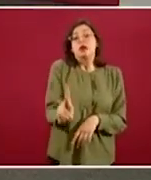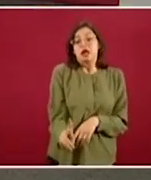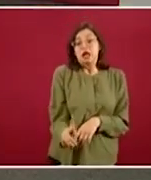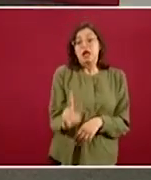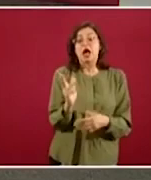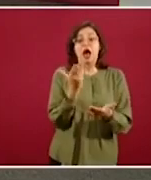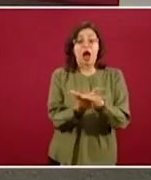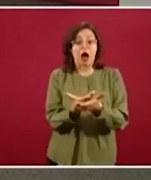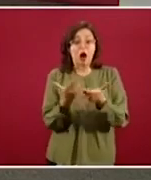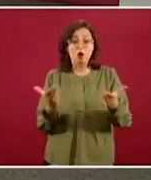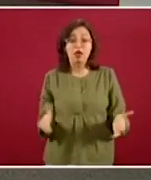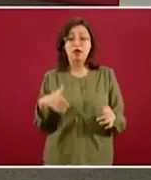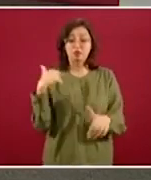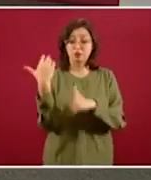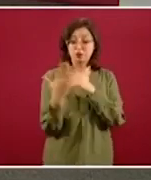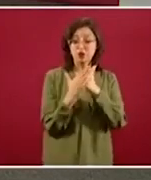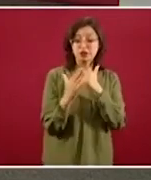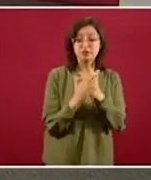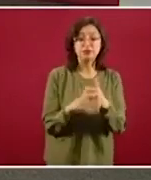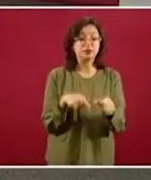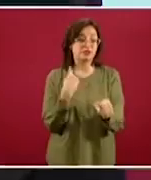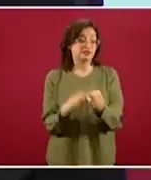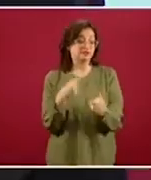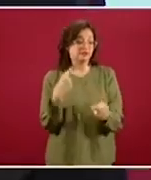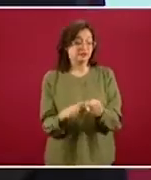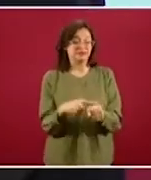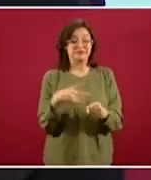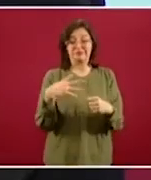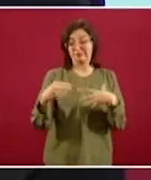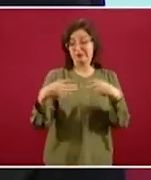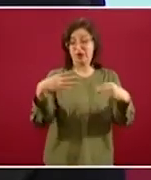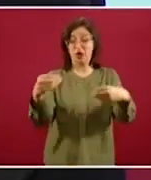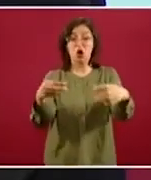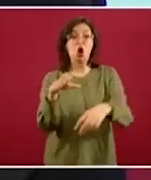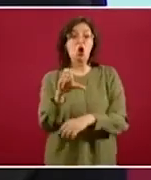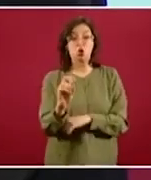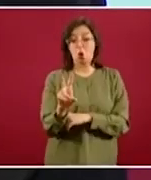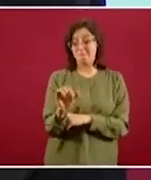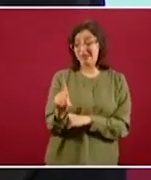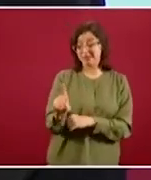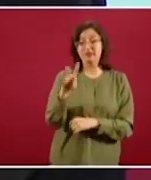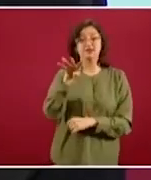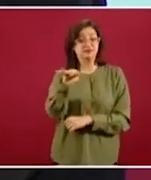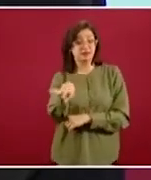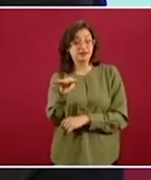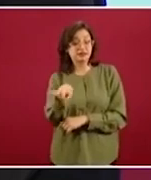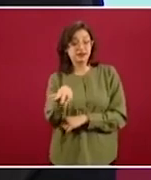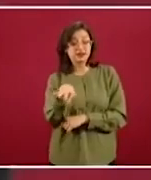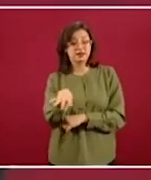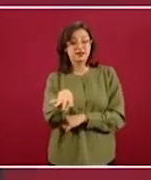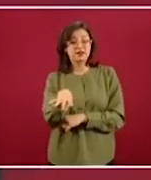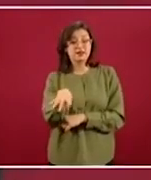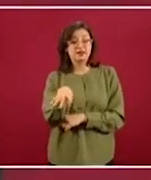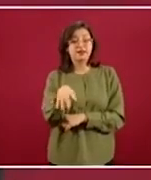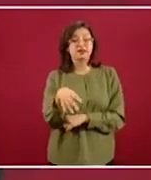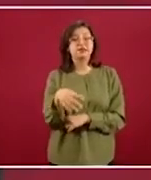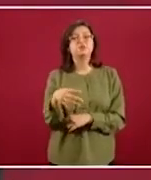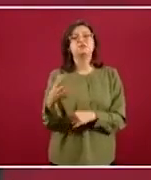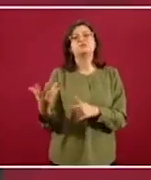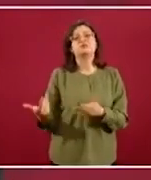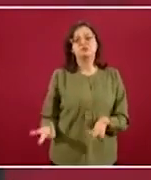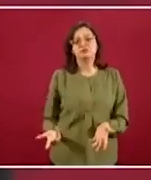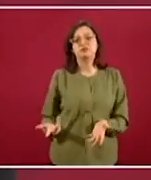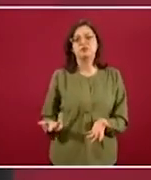enfermedad esperada en esta pandemia por COVID-19 hace que